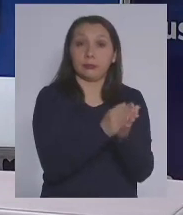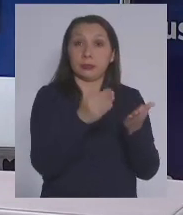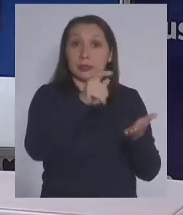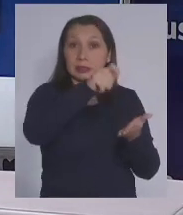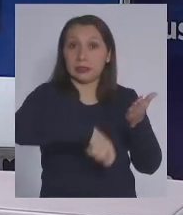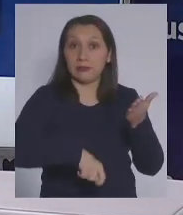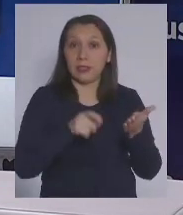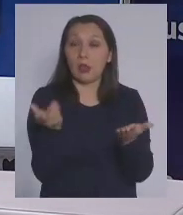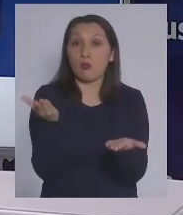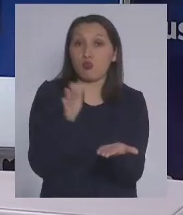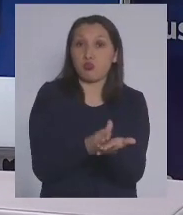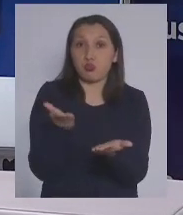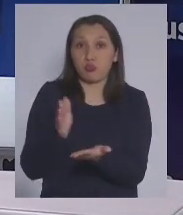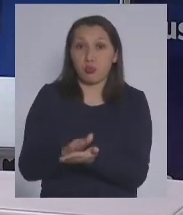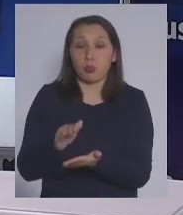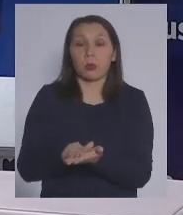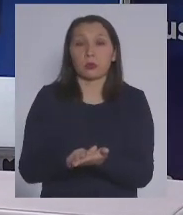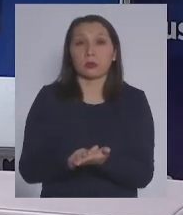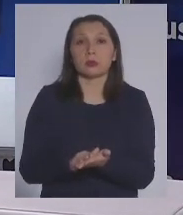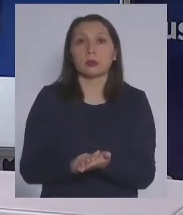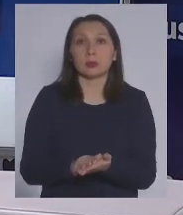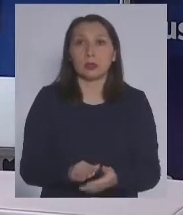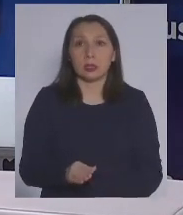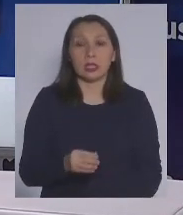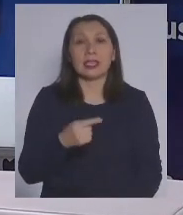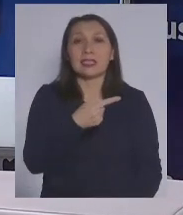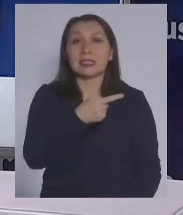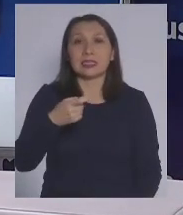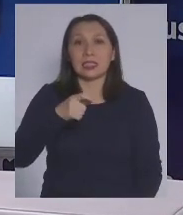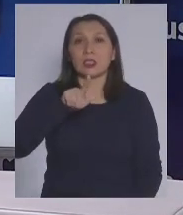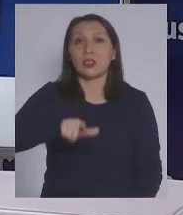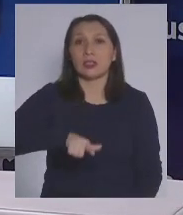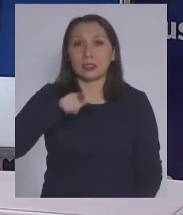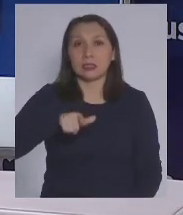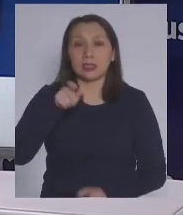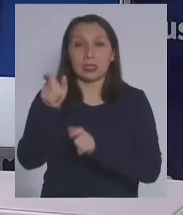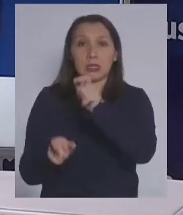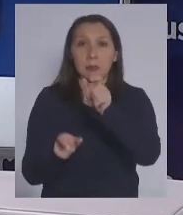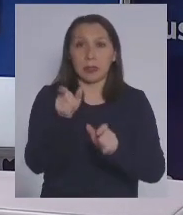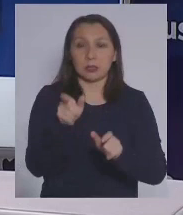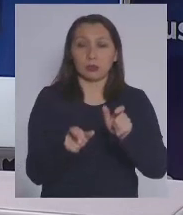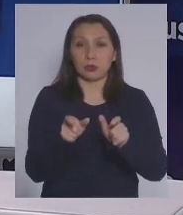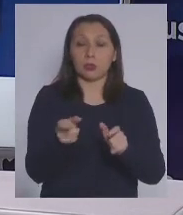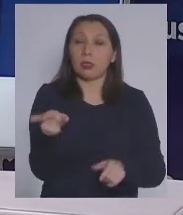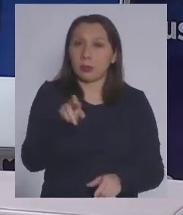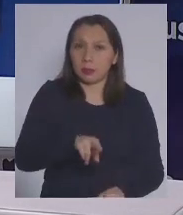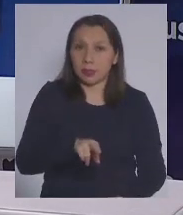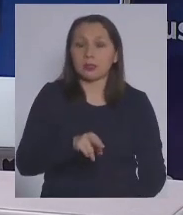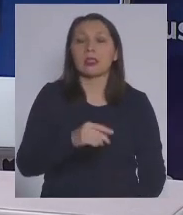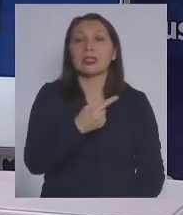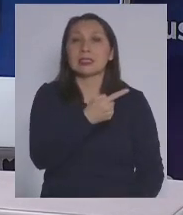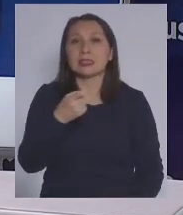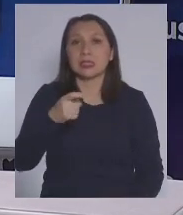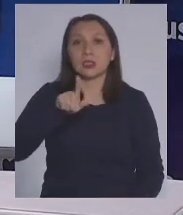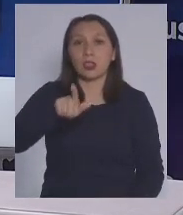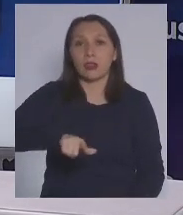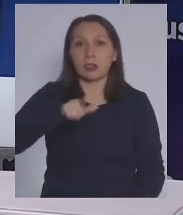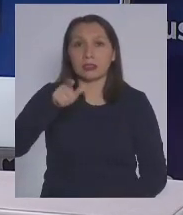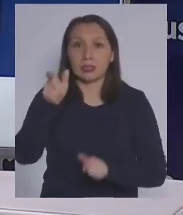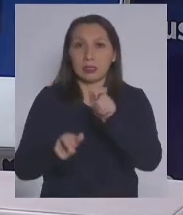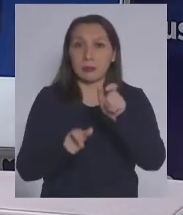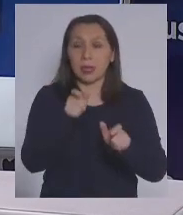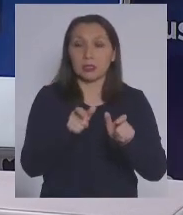registro civil son 217 personas repito 117 personas